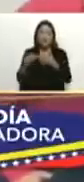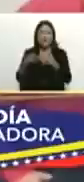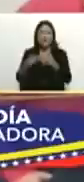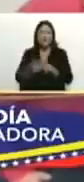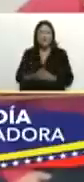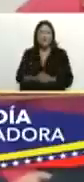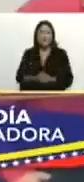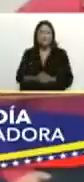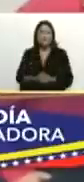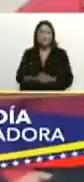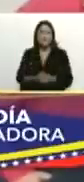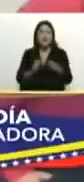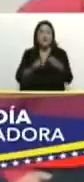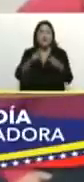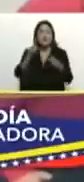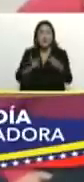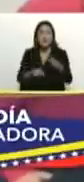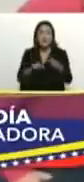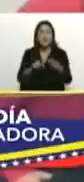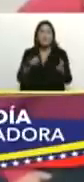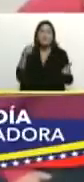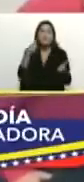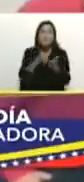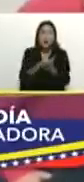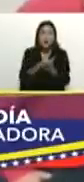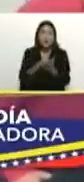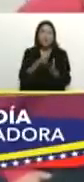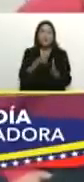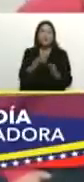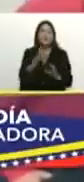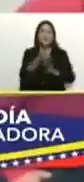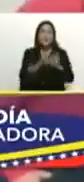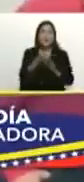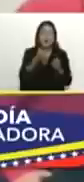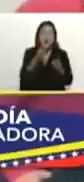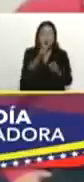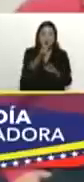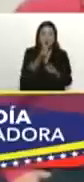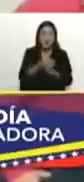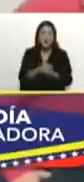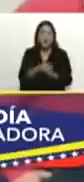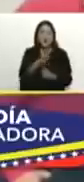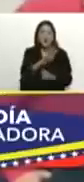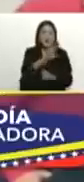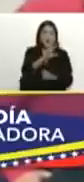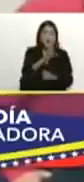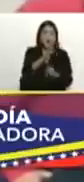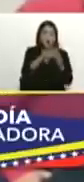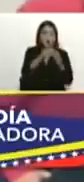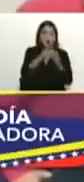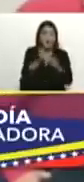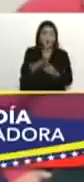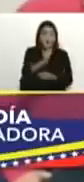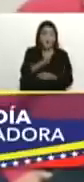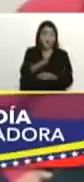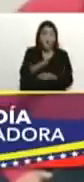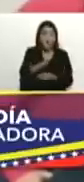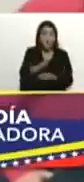y establecer un aumento del bono de guerra por 45 dólares